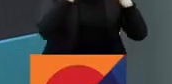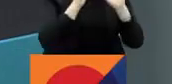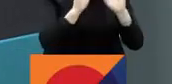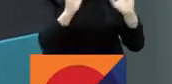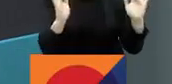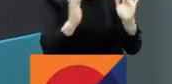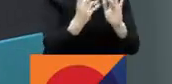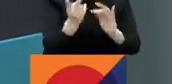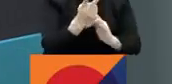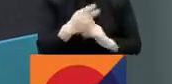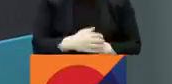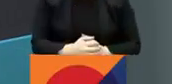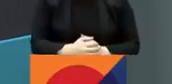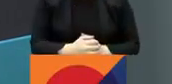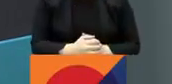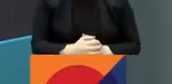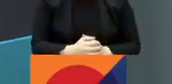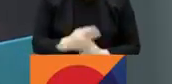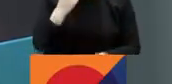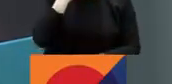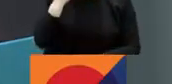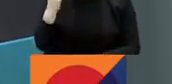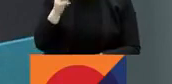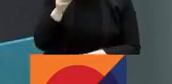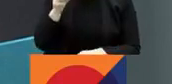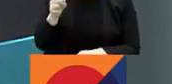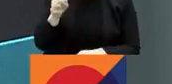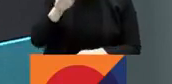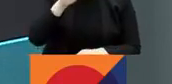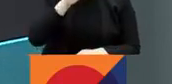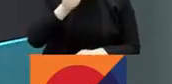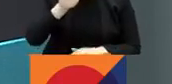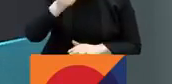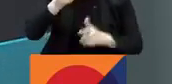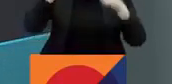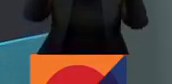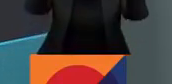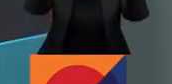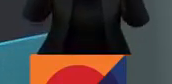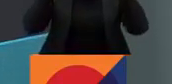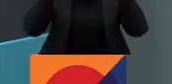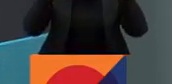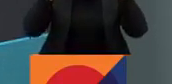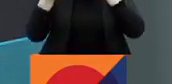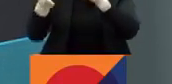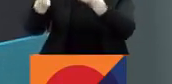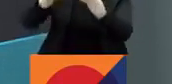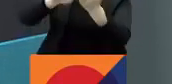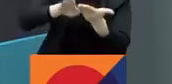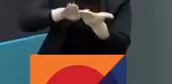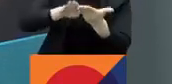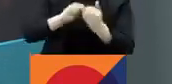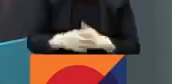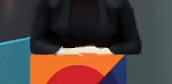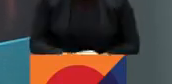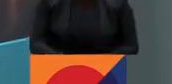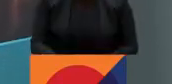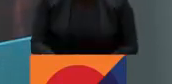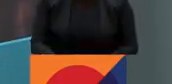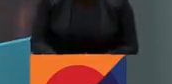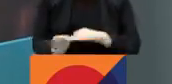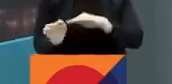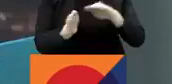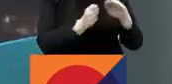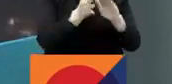Y veíamos anteriormente las imágenes de la despedida que hizo la familia real al príncipe Felipe, duque de Edimburgo. Por otro lado, avanza